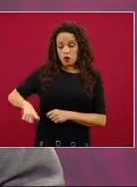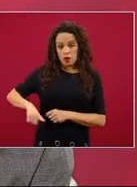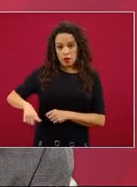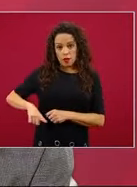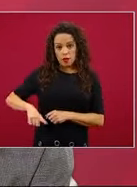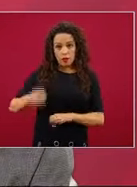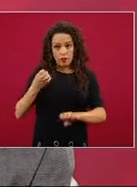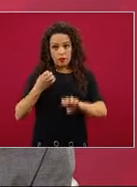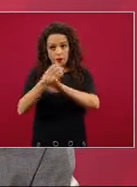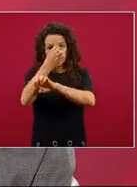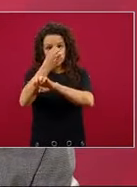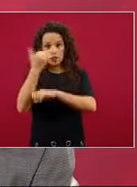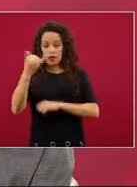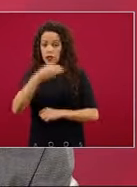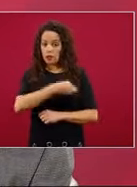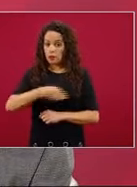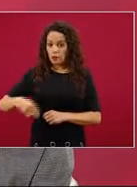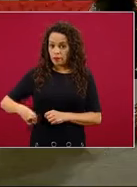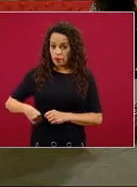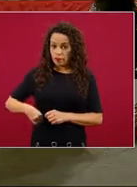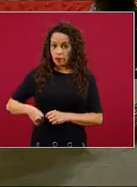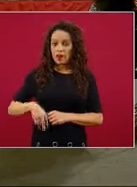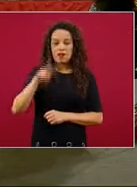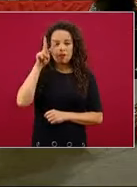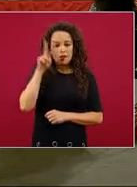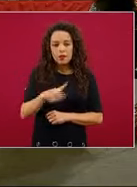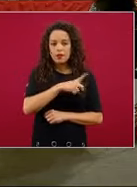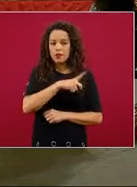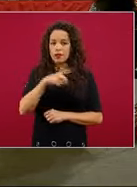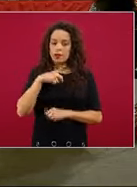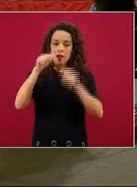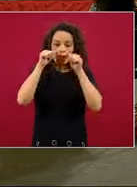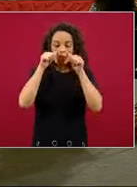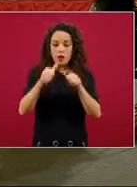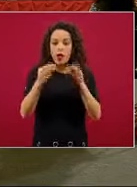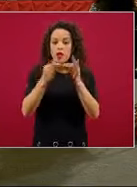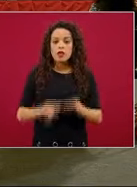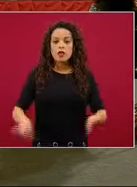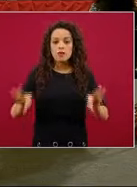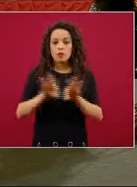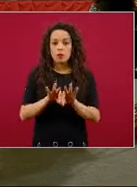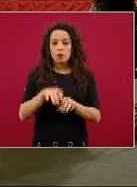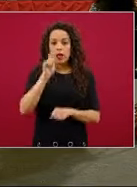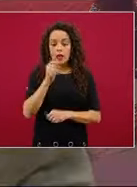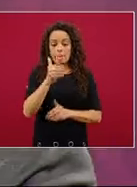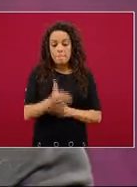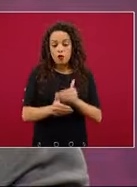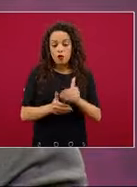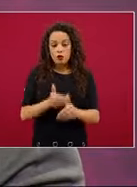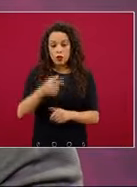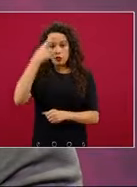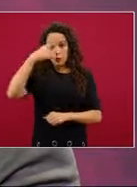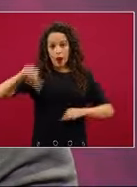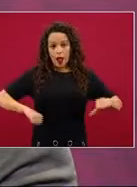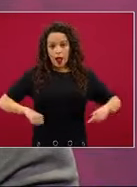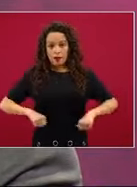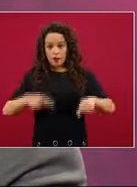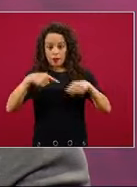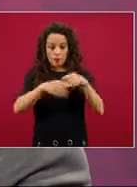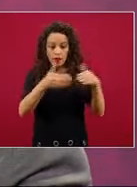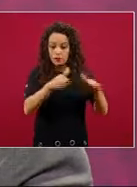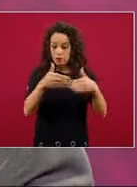como municipales, que no pierdan de vista la importancia de que el proceso de desconfinamiento se haga de una forma